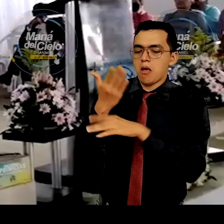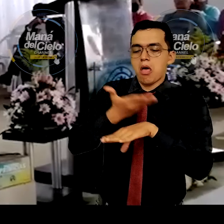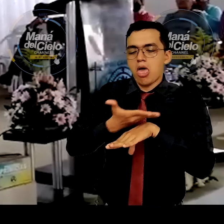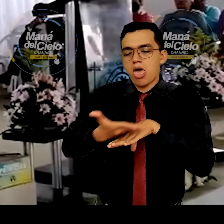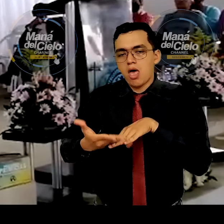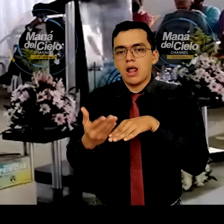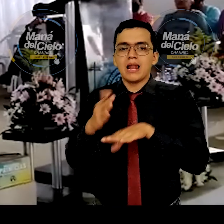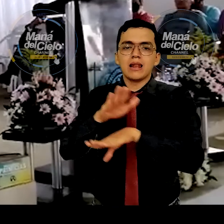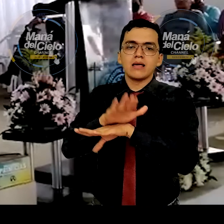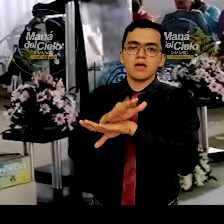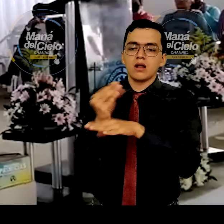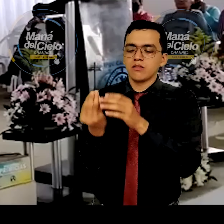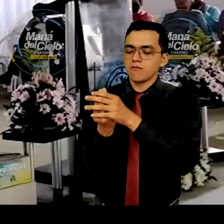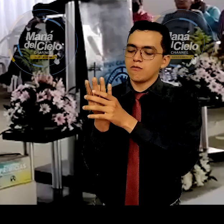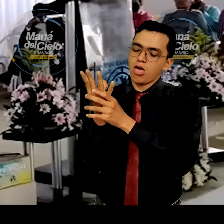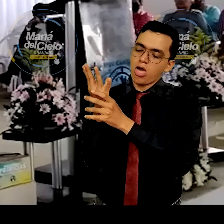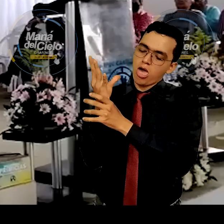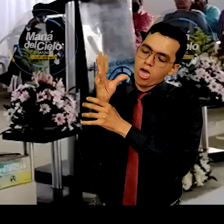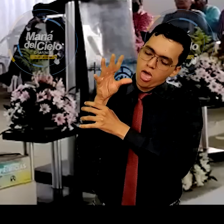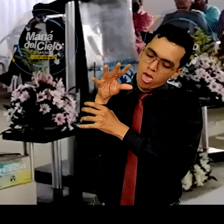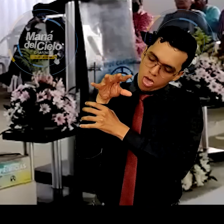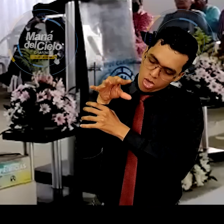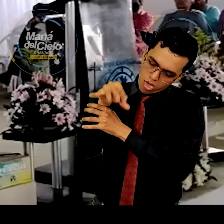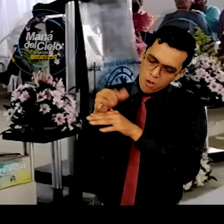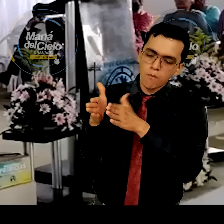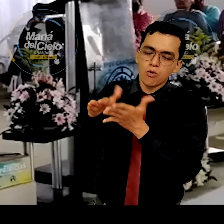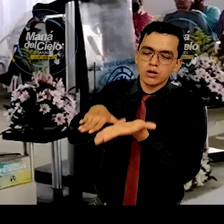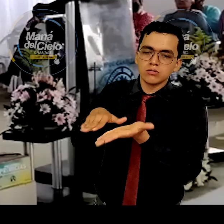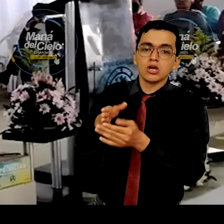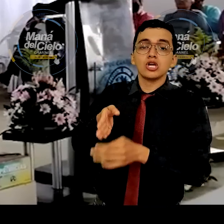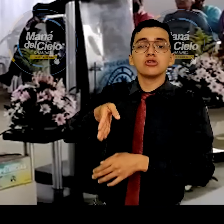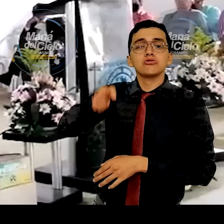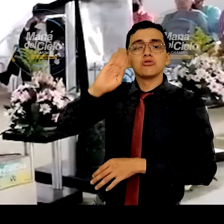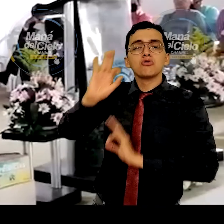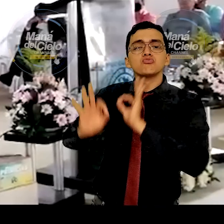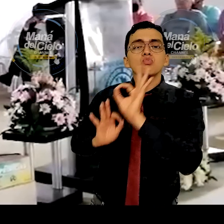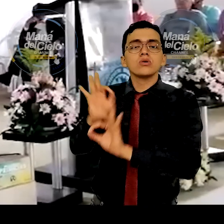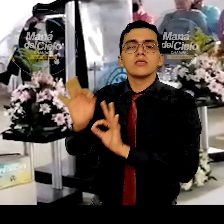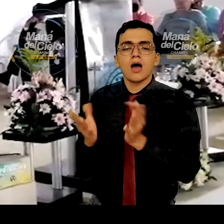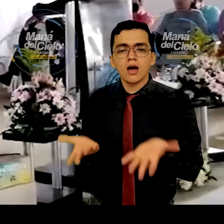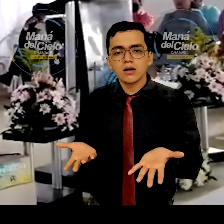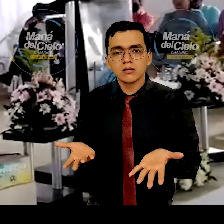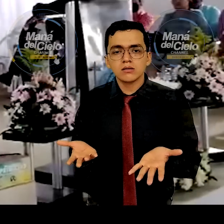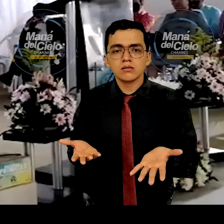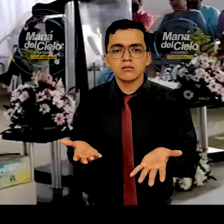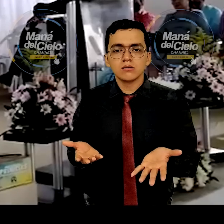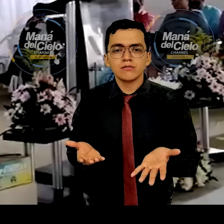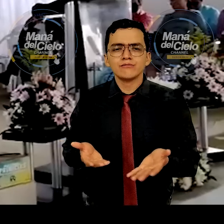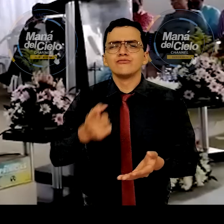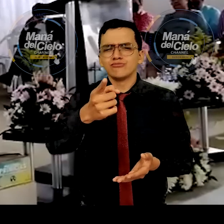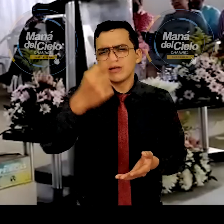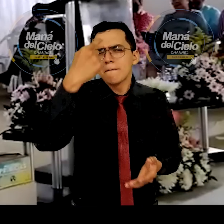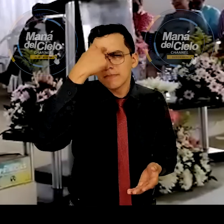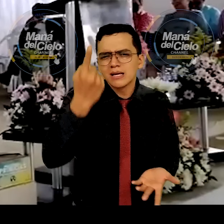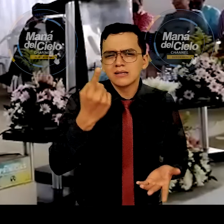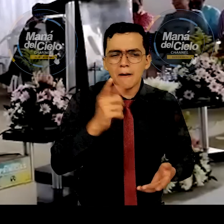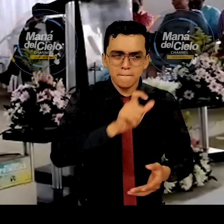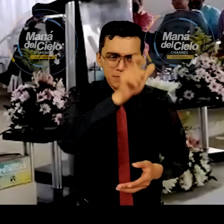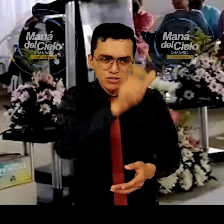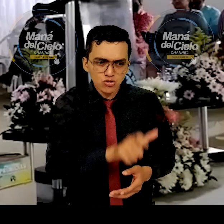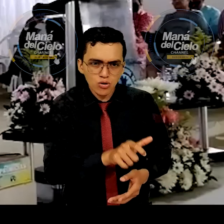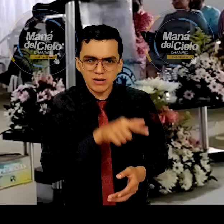si Dios no escatimó ni a su propio Hijo, antes lo entregó por todos